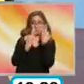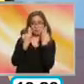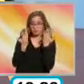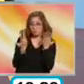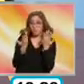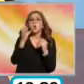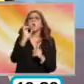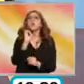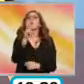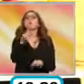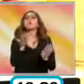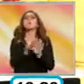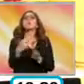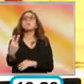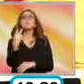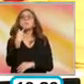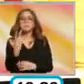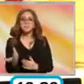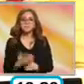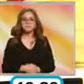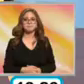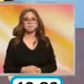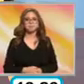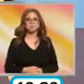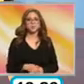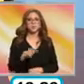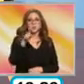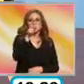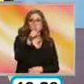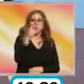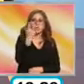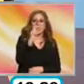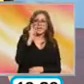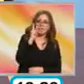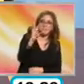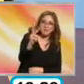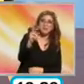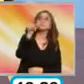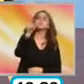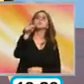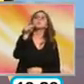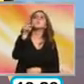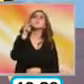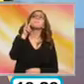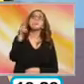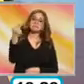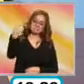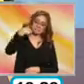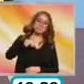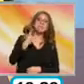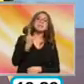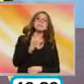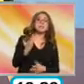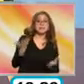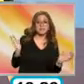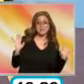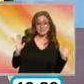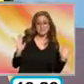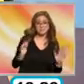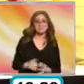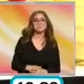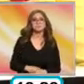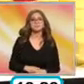bien, ¿no? Sí. ¿Qué veo en ustedes y qué ven ustedes en mí? Sería todavía Más interesante, ¿no? Sí,